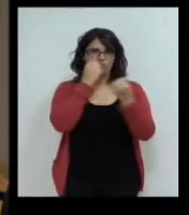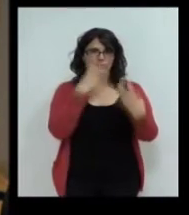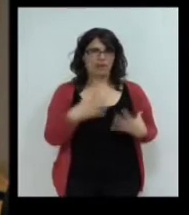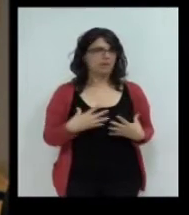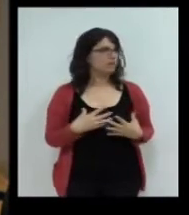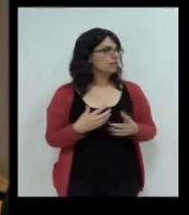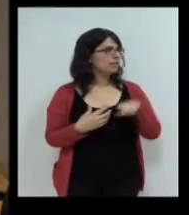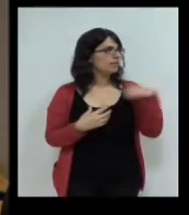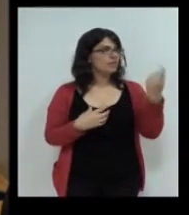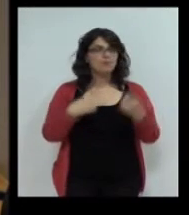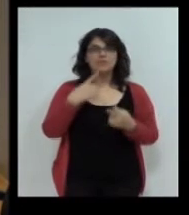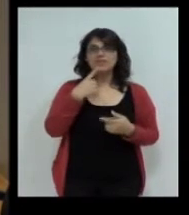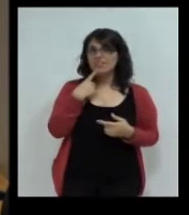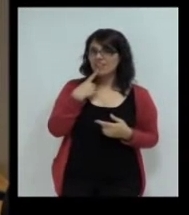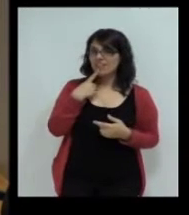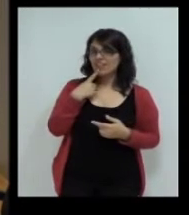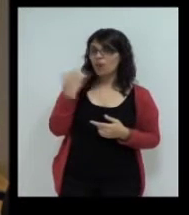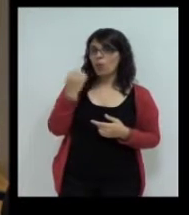el que cobra por algo, ¿no?